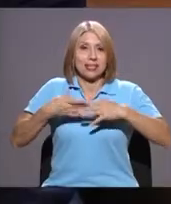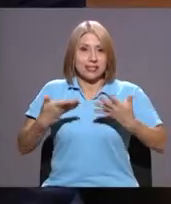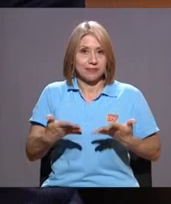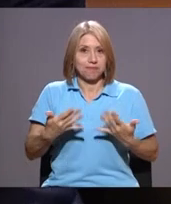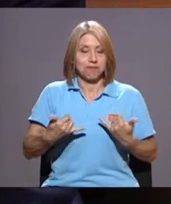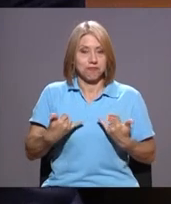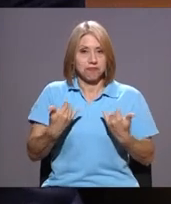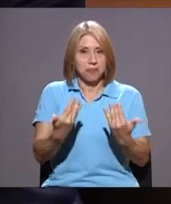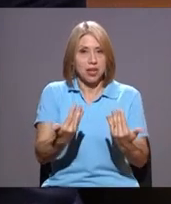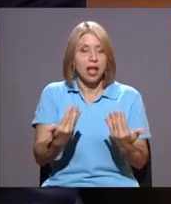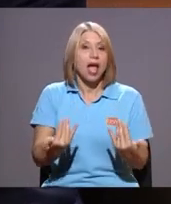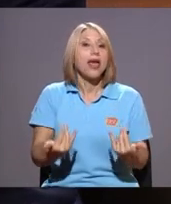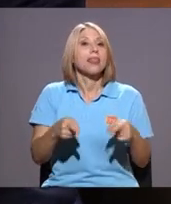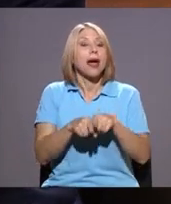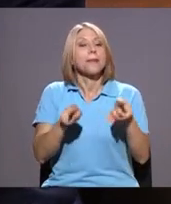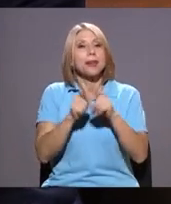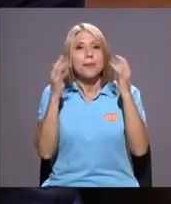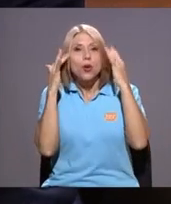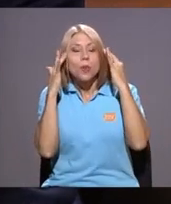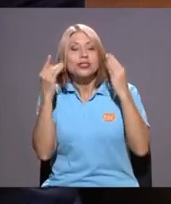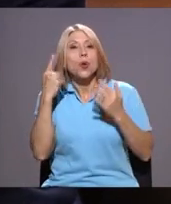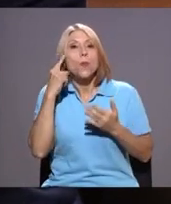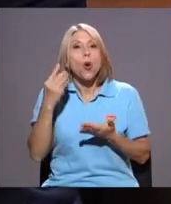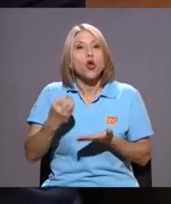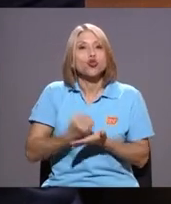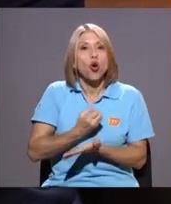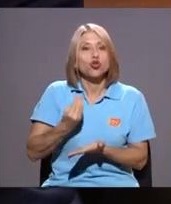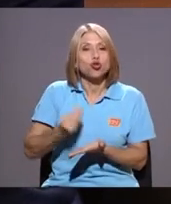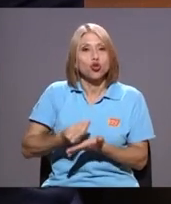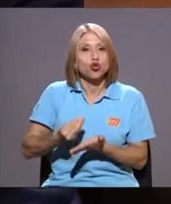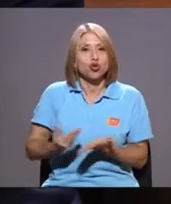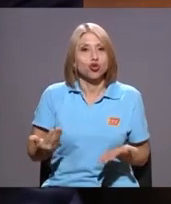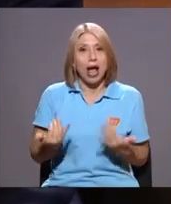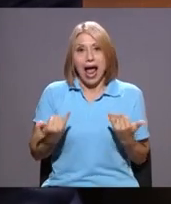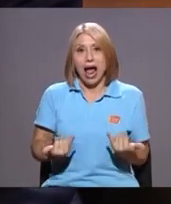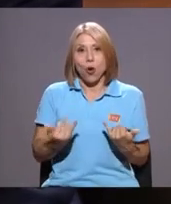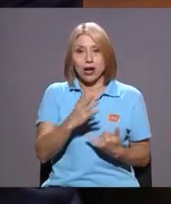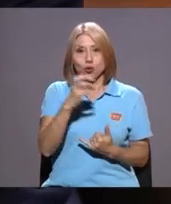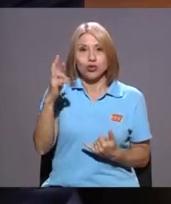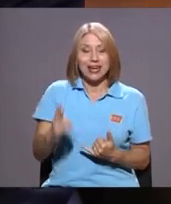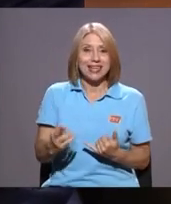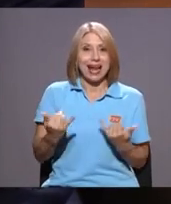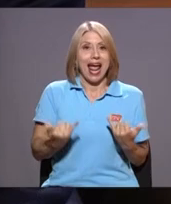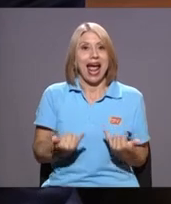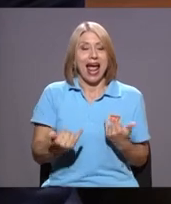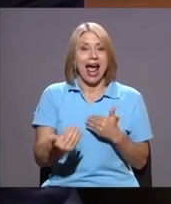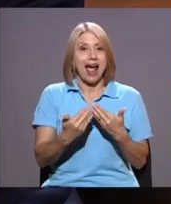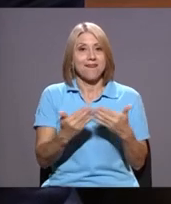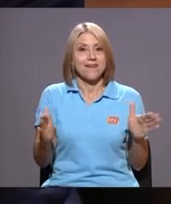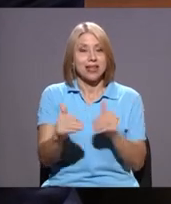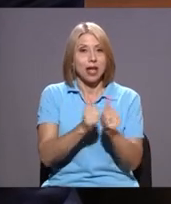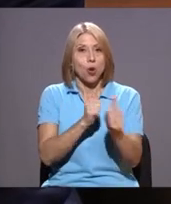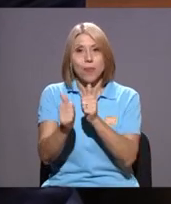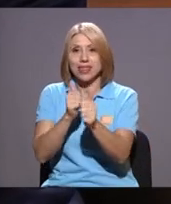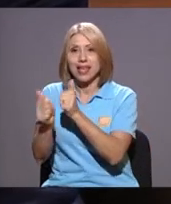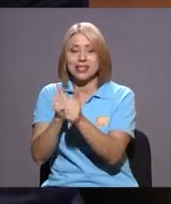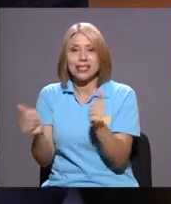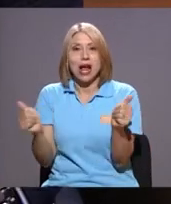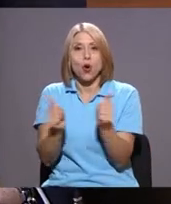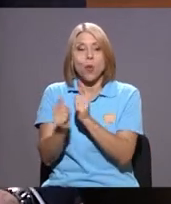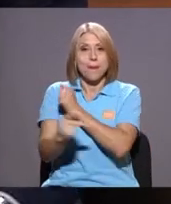igual manera tenemos la preocupación de lado los costos hoy costa rica está en una competencia abierta con el resto del mundo